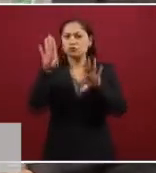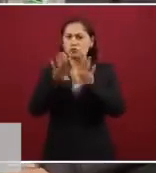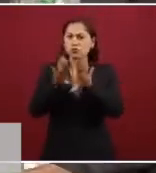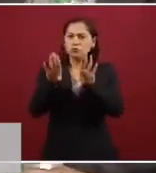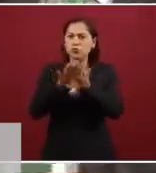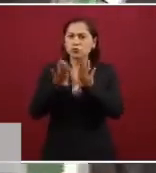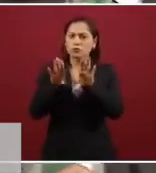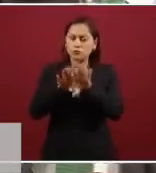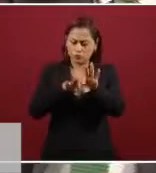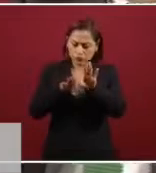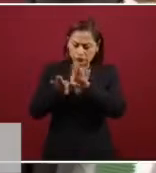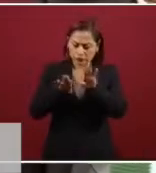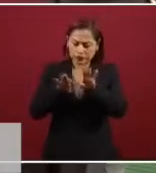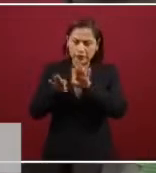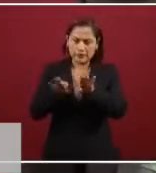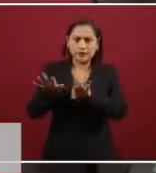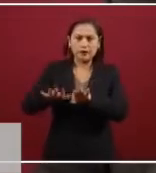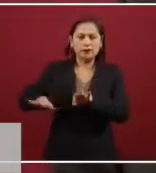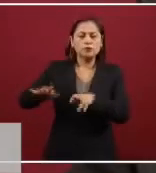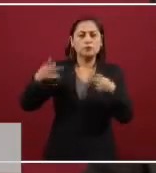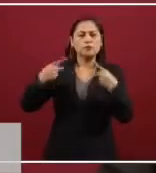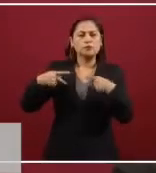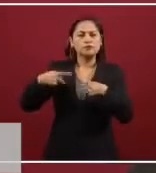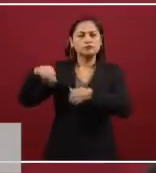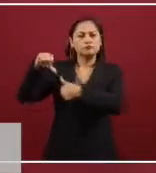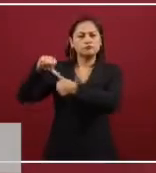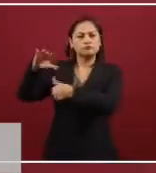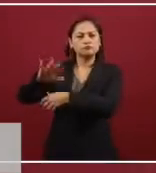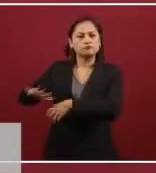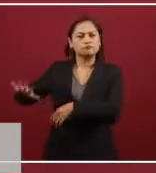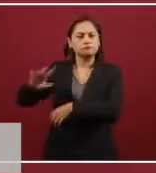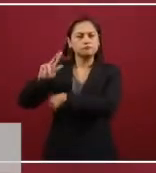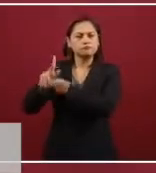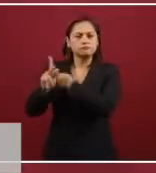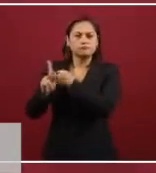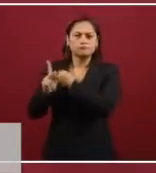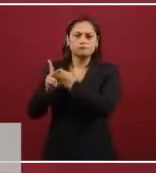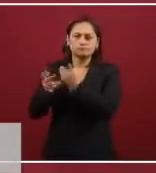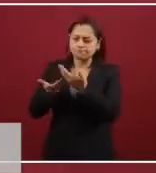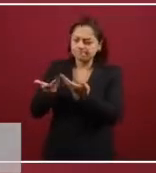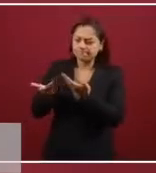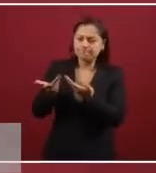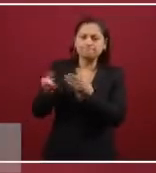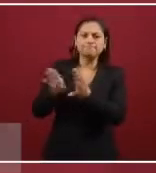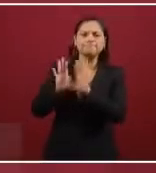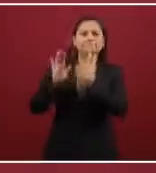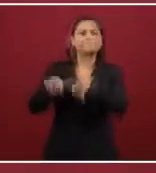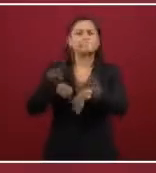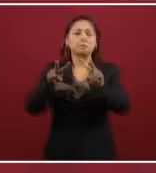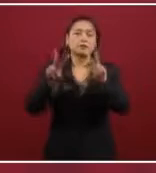Es delito grave la facturación para evasión fiscal sin derecho a fianza y se enviará la iniciativa para prohibir la condonación de